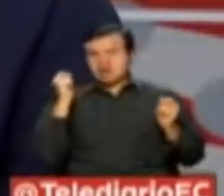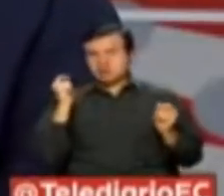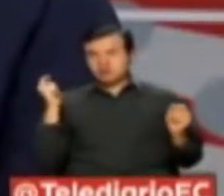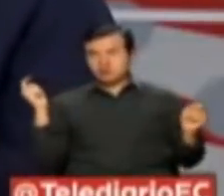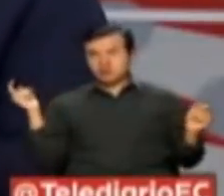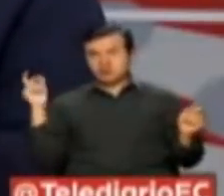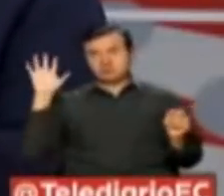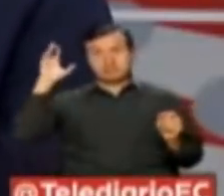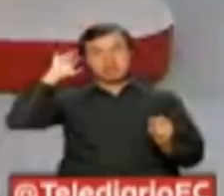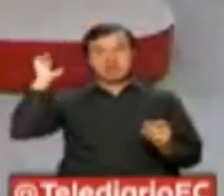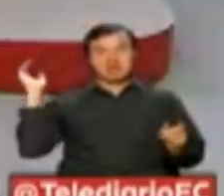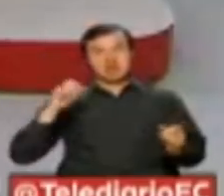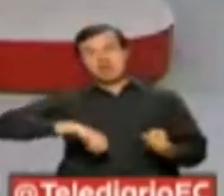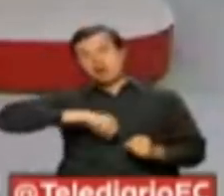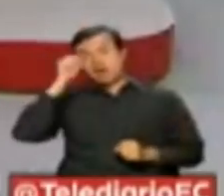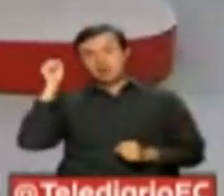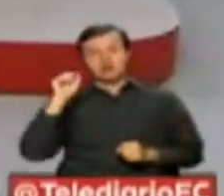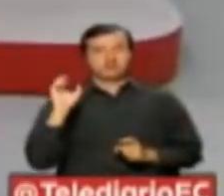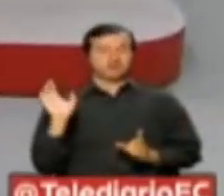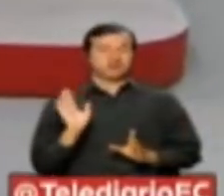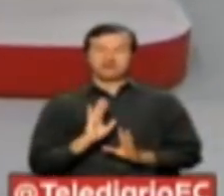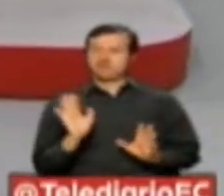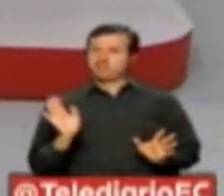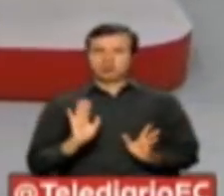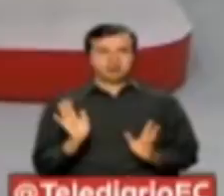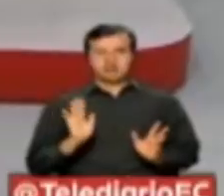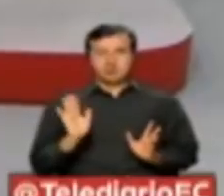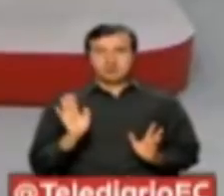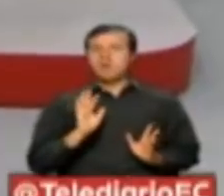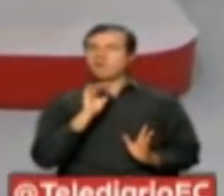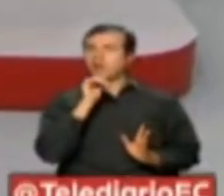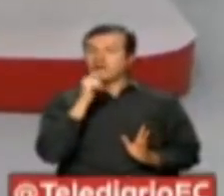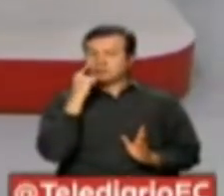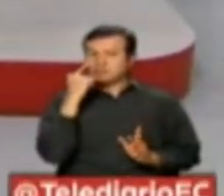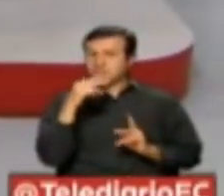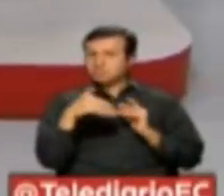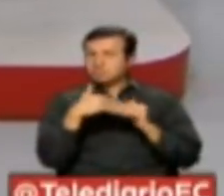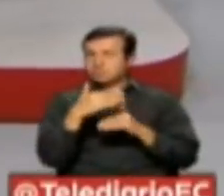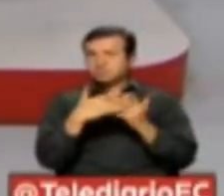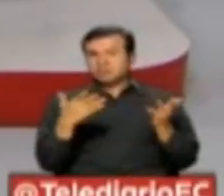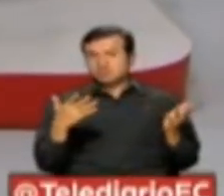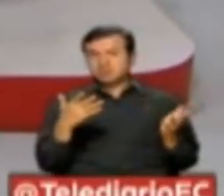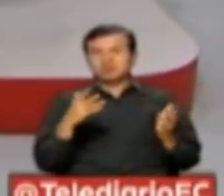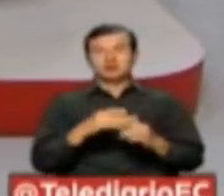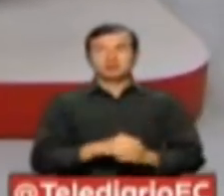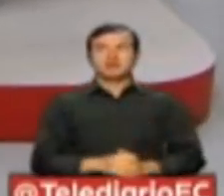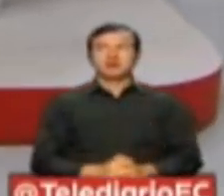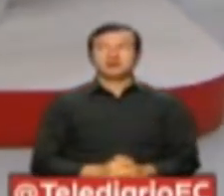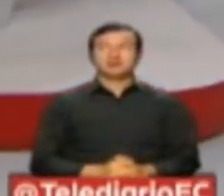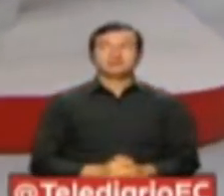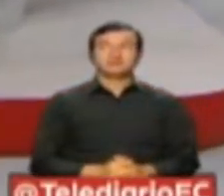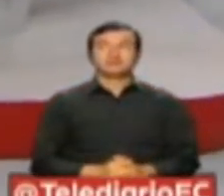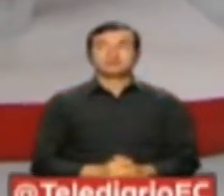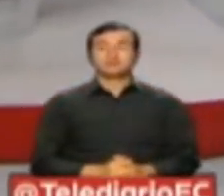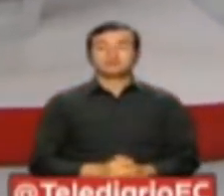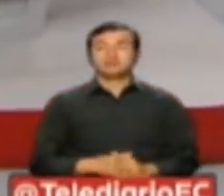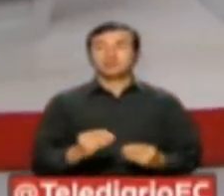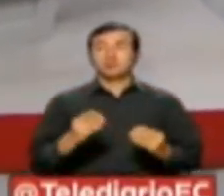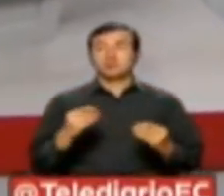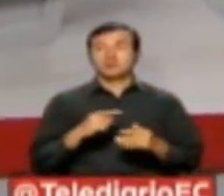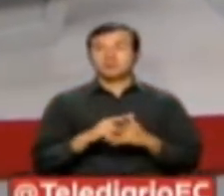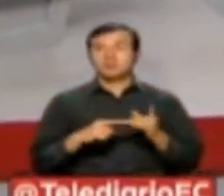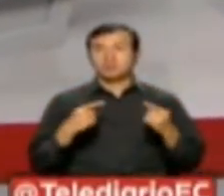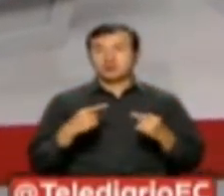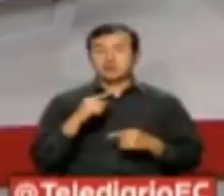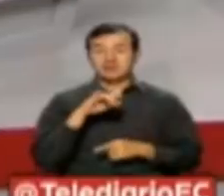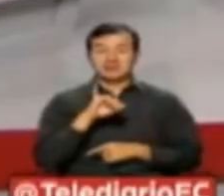automática entre el abogado jaime nebot y la candidata a cynthia viteri porque hay un fuerte contendor